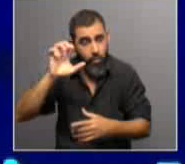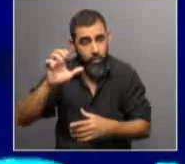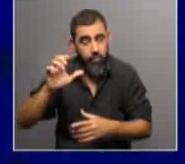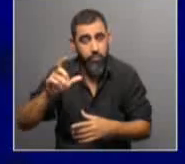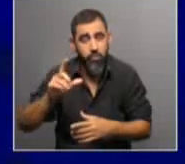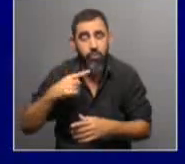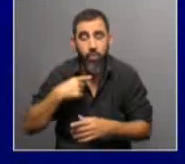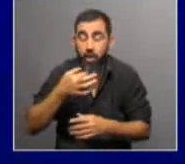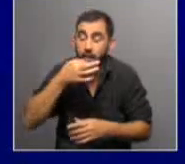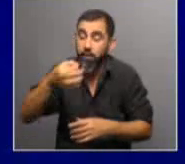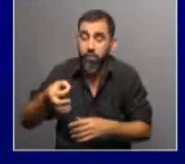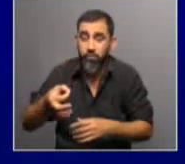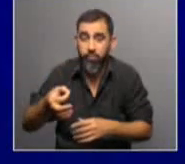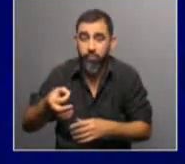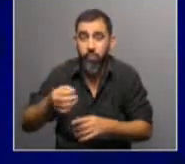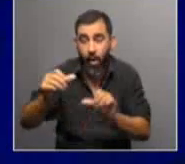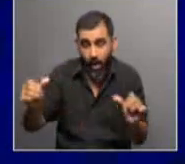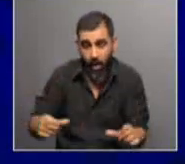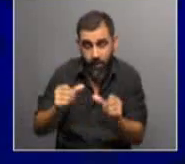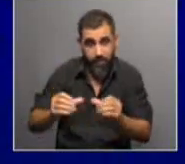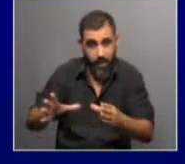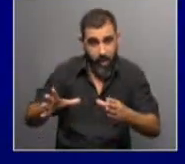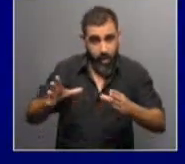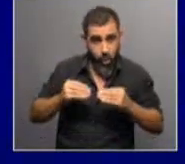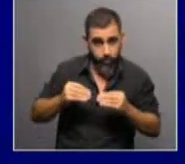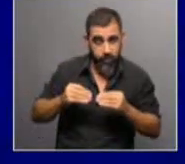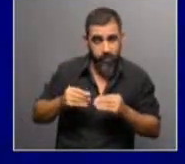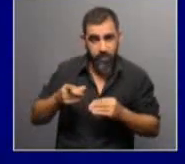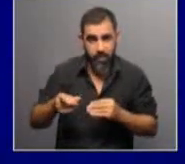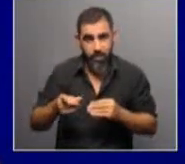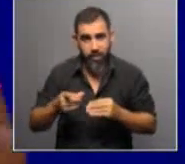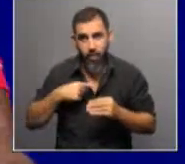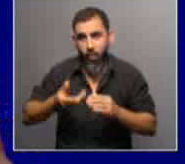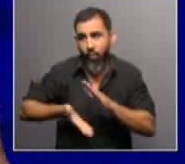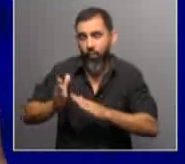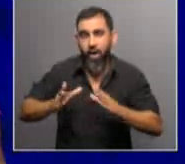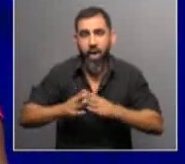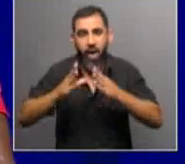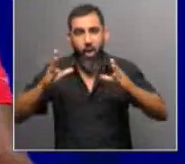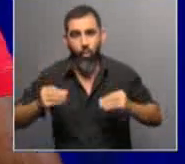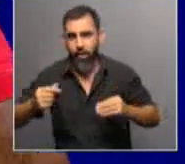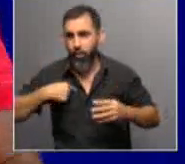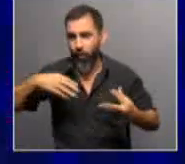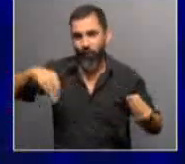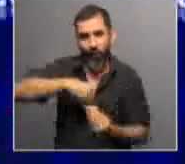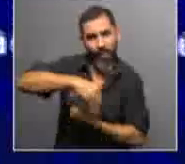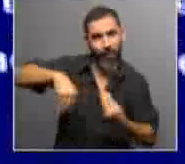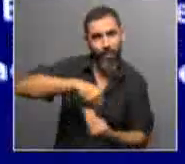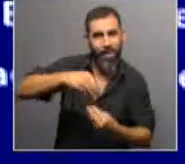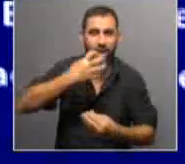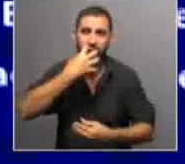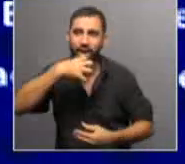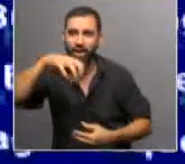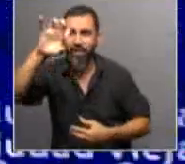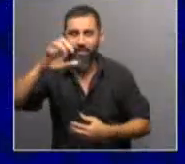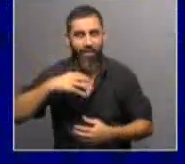aviso a él, mira, vamos a hacer la adopción, vamos a hacer esto. Entonces, él fui a la escuela, yo tengo familia, fui ahí gritando en